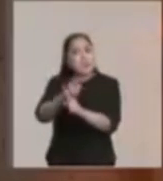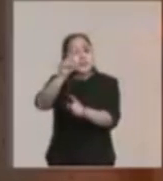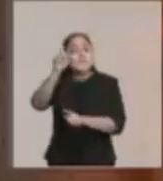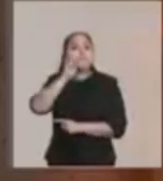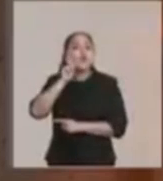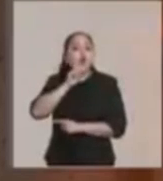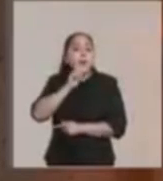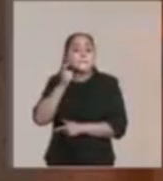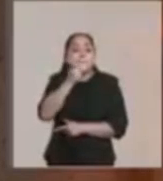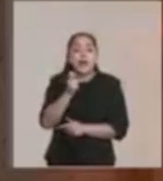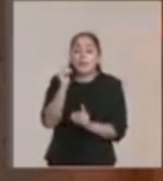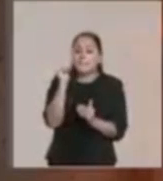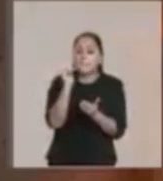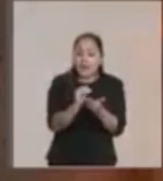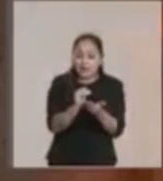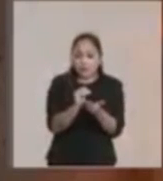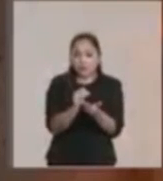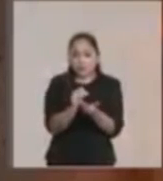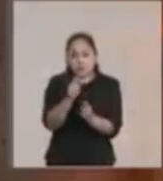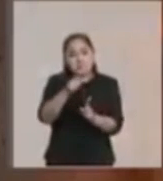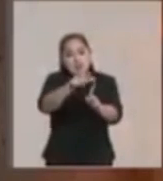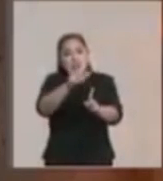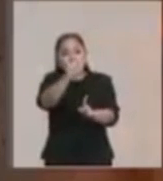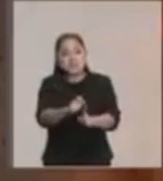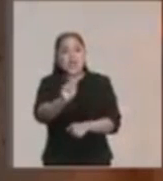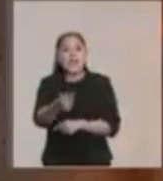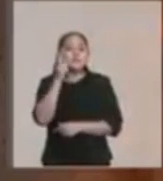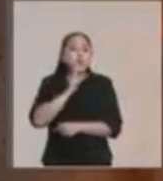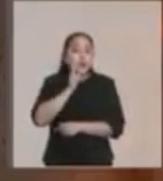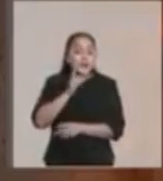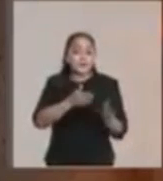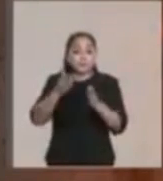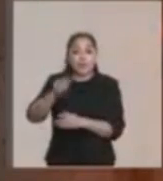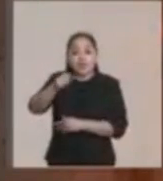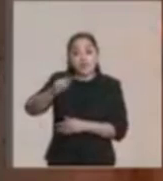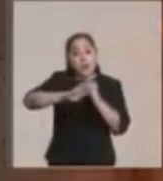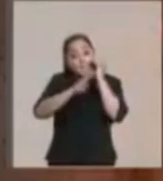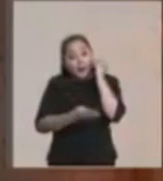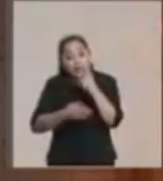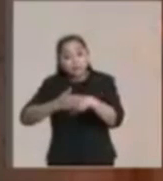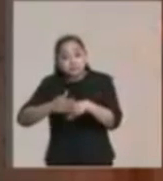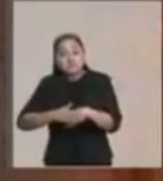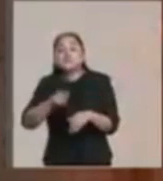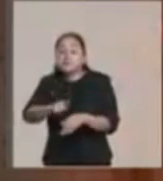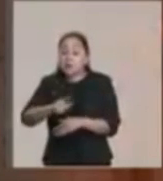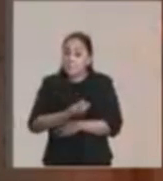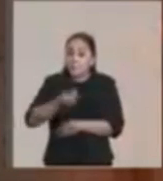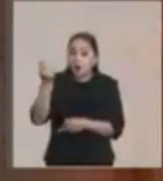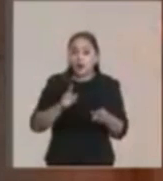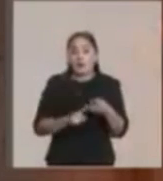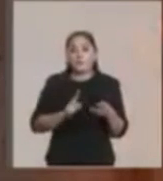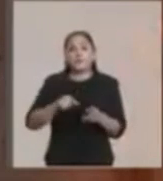mujer que te pagan salario menor por ser mujer, a ti que te corren por estar embarazada, a ti también